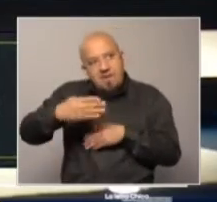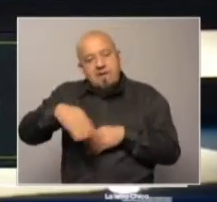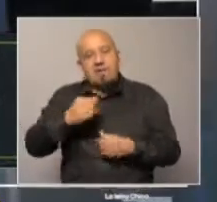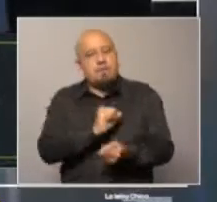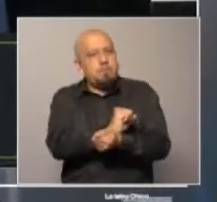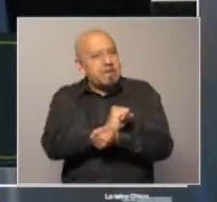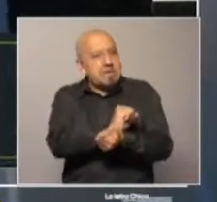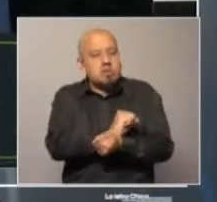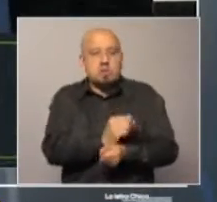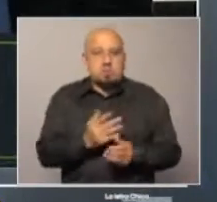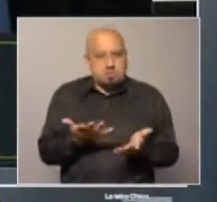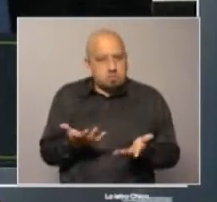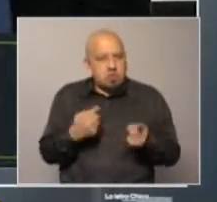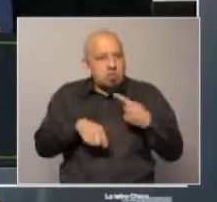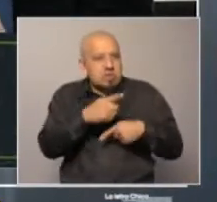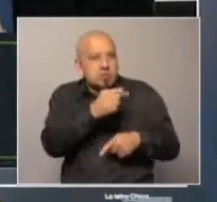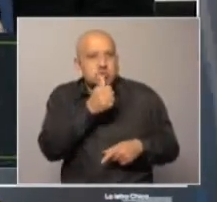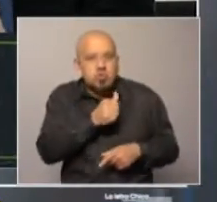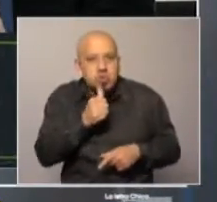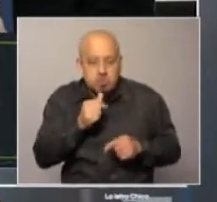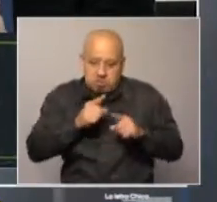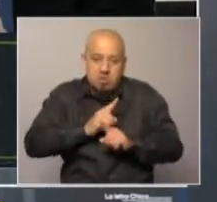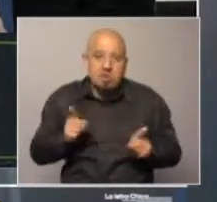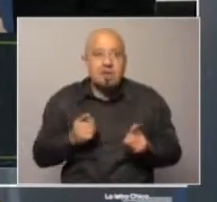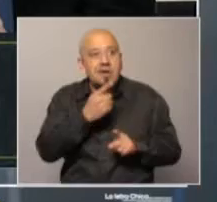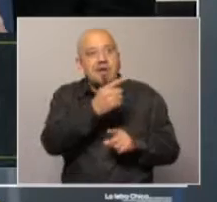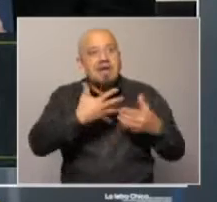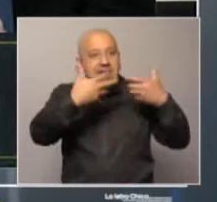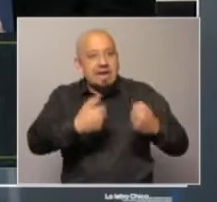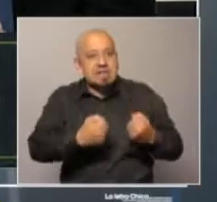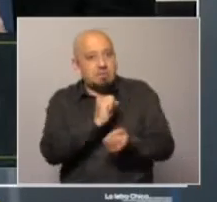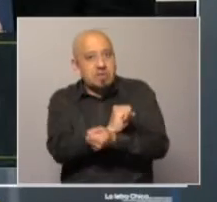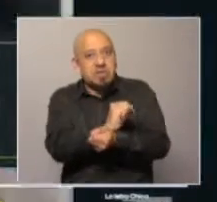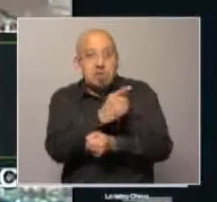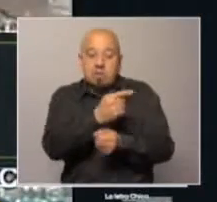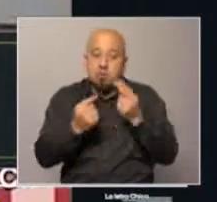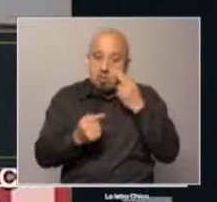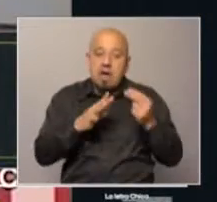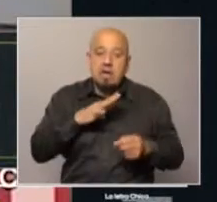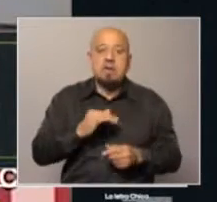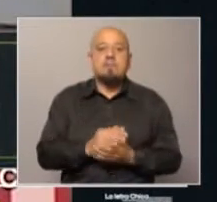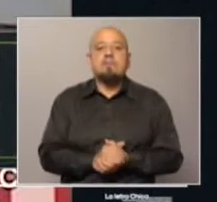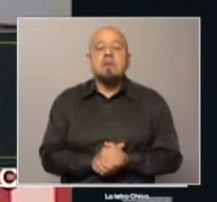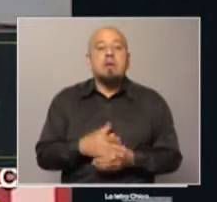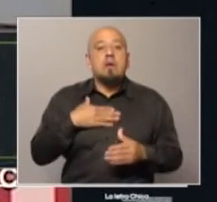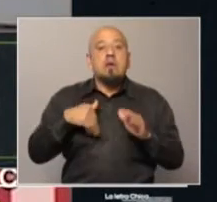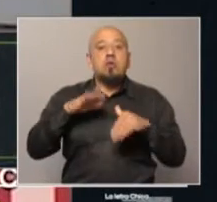un elemento que nos puede dar la solución, y hoy las cárceles son parte de, sí, del problema. Lo más importante que le tendríamos que preguntar